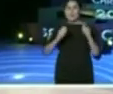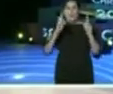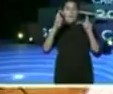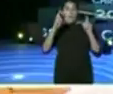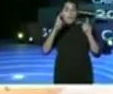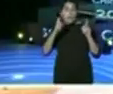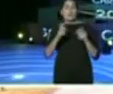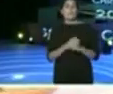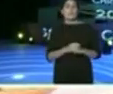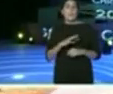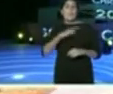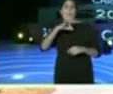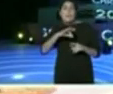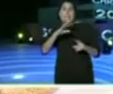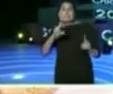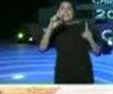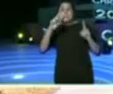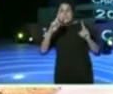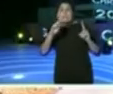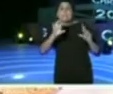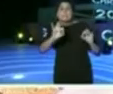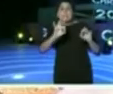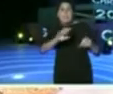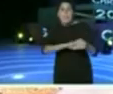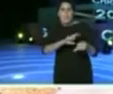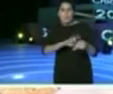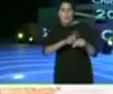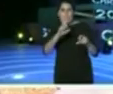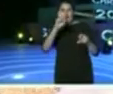tengamos oportunidad de inmortalizar este momento.